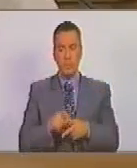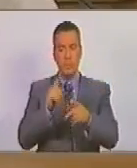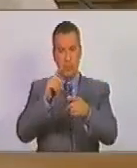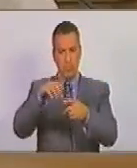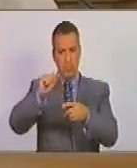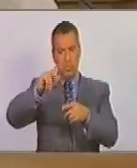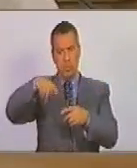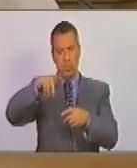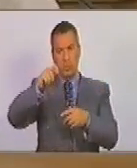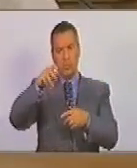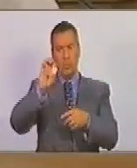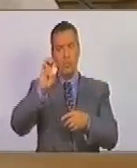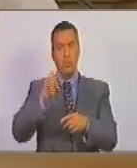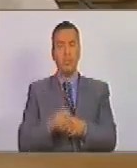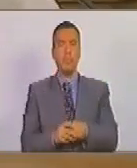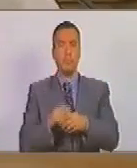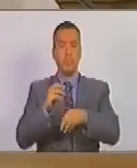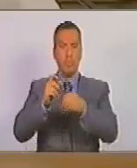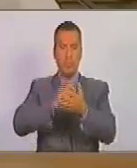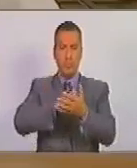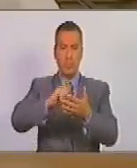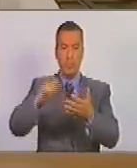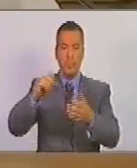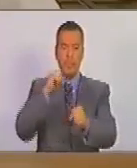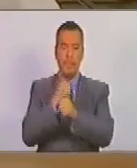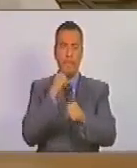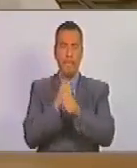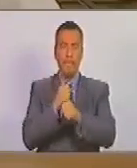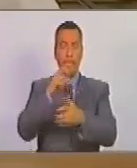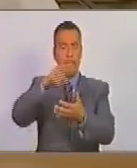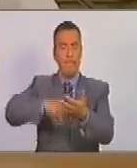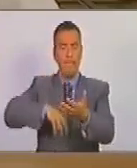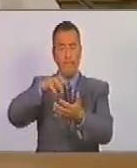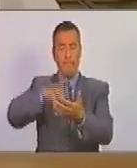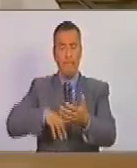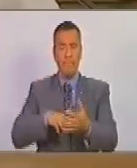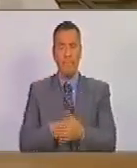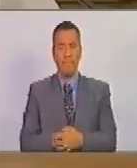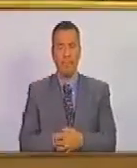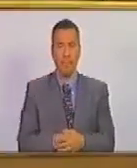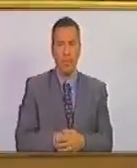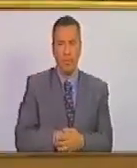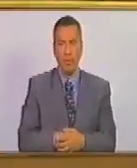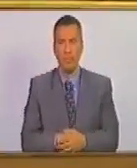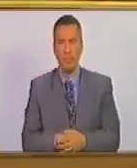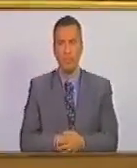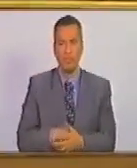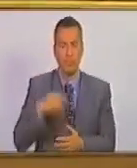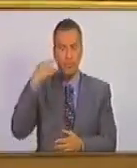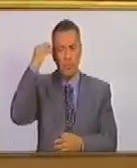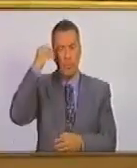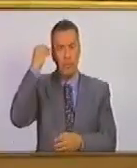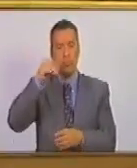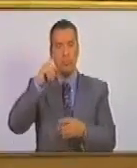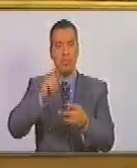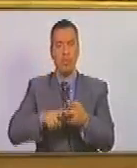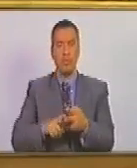cápita del capítulo 2 del contrato de trabajo agrícola. Es todo, ciudadano presidente. En consideración.